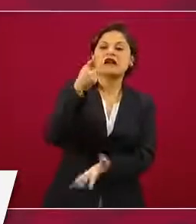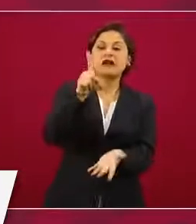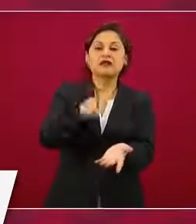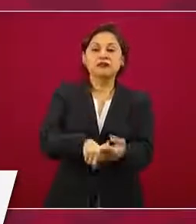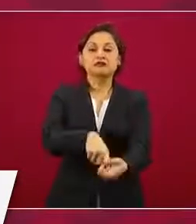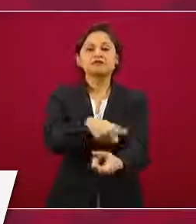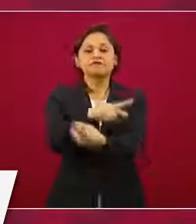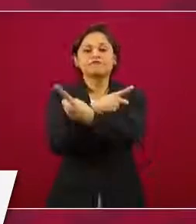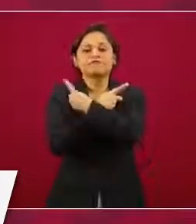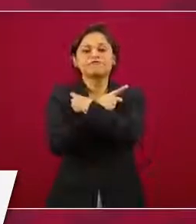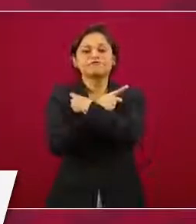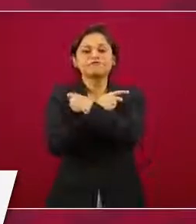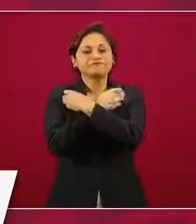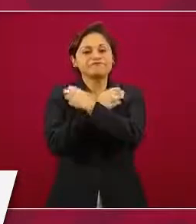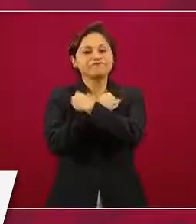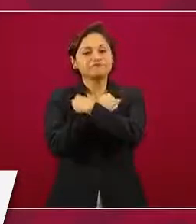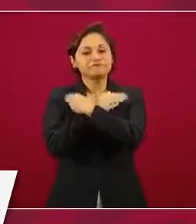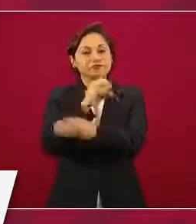poco,